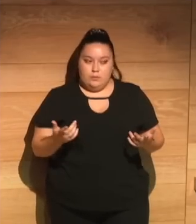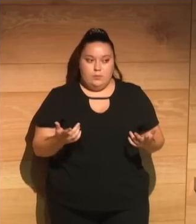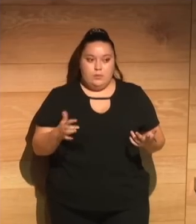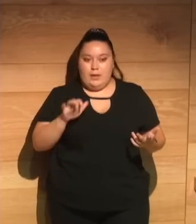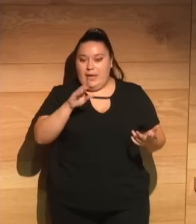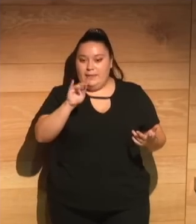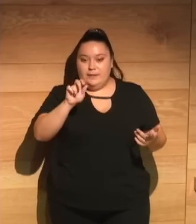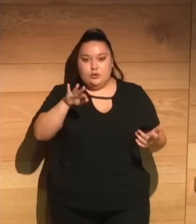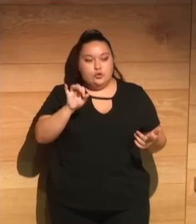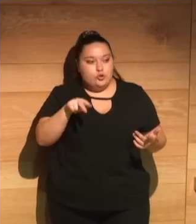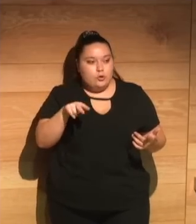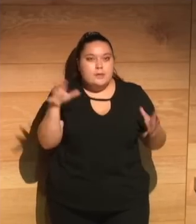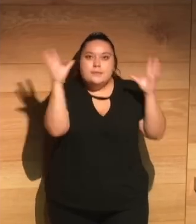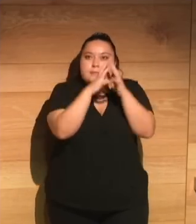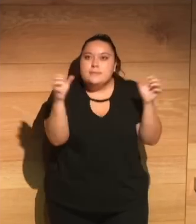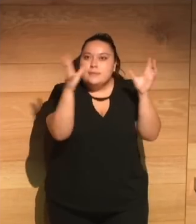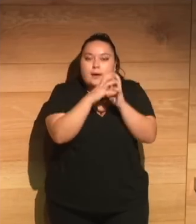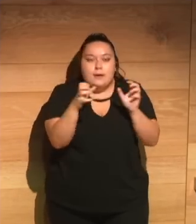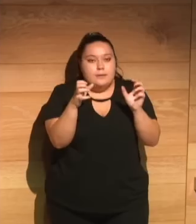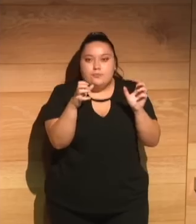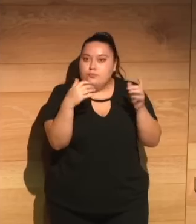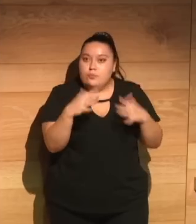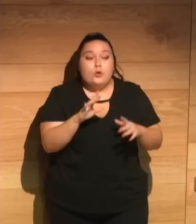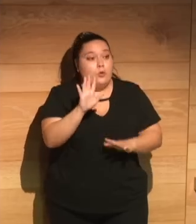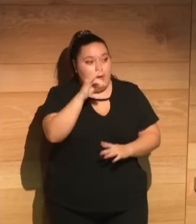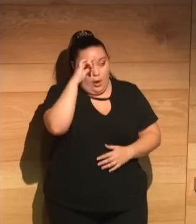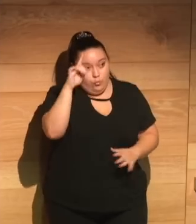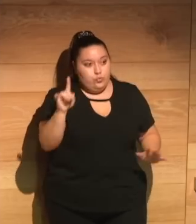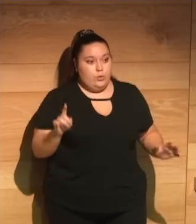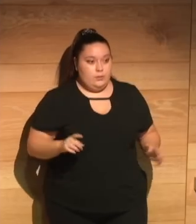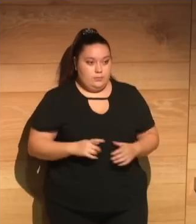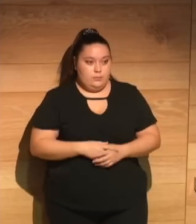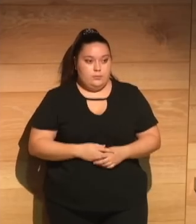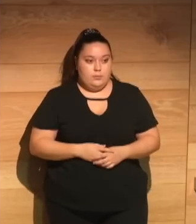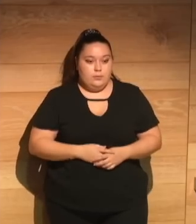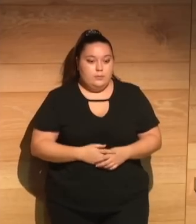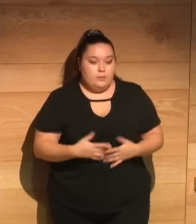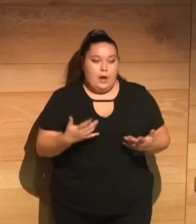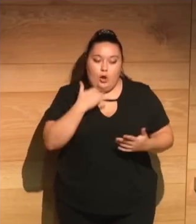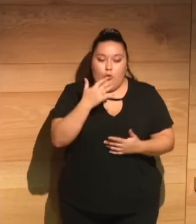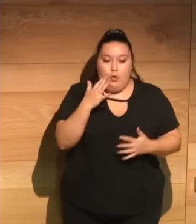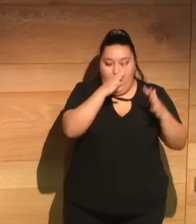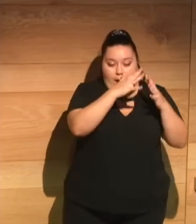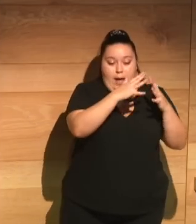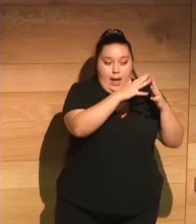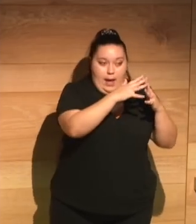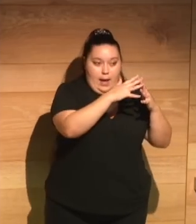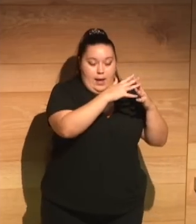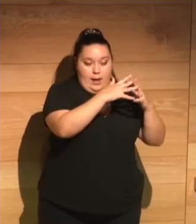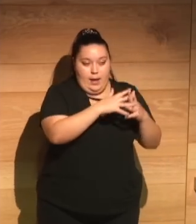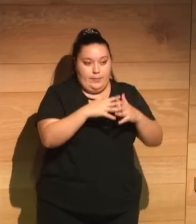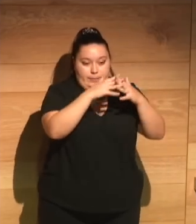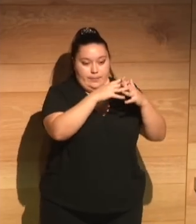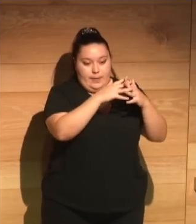¿Le pudo la ambición a Einstein? Le pudo. A Edison. Einstein. Bueno, le pudo la cultura, ¿no? De esto de lo individual, que decíamos antes, lo americano, sí. ¿No? Probablemente. Así